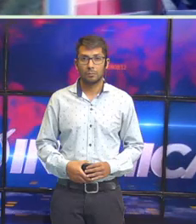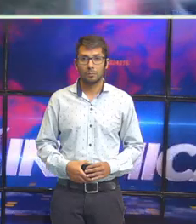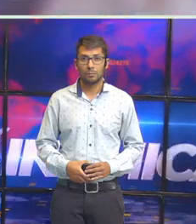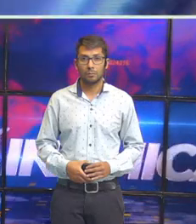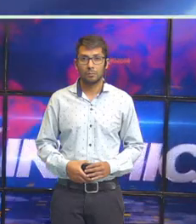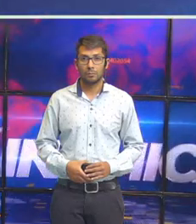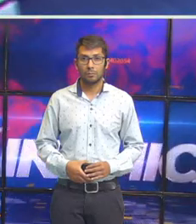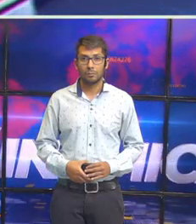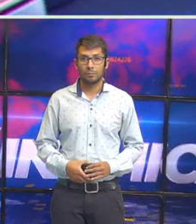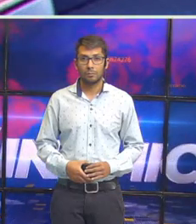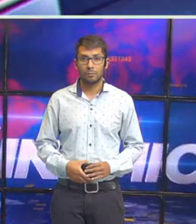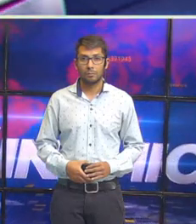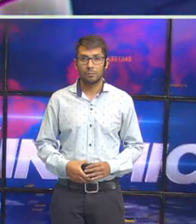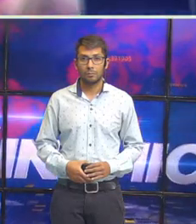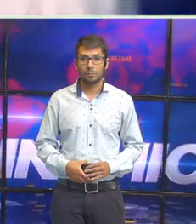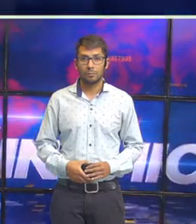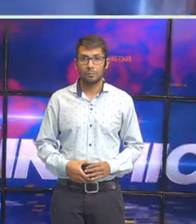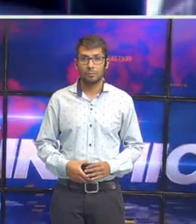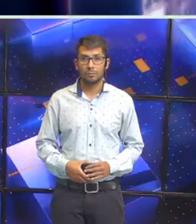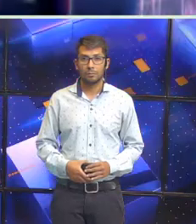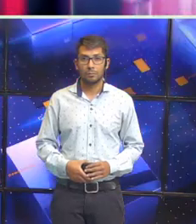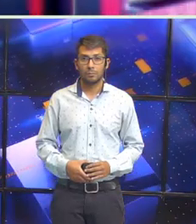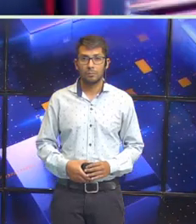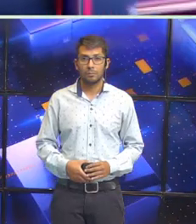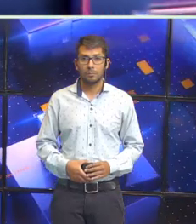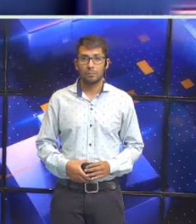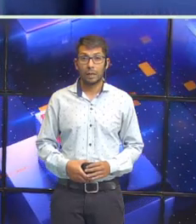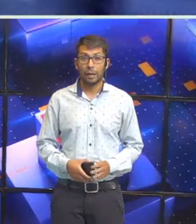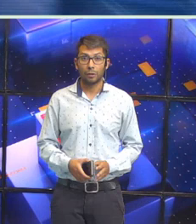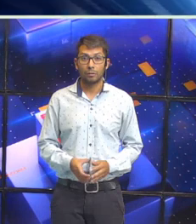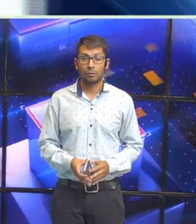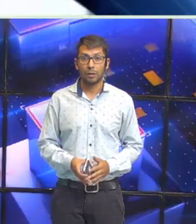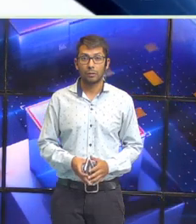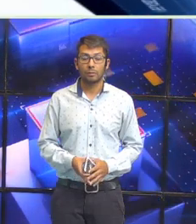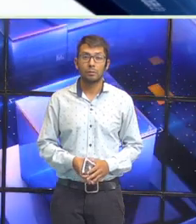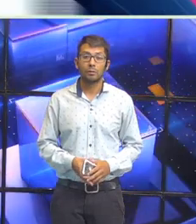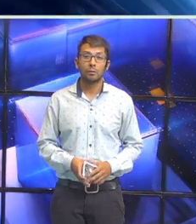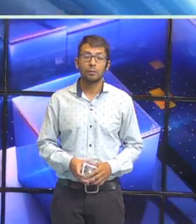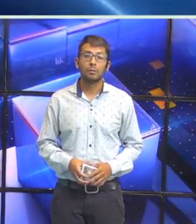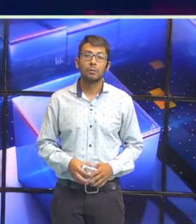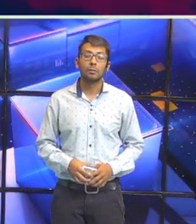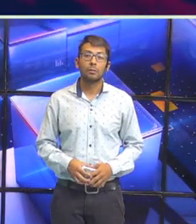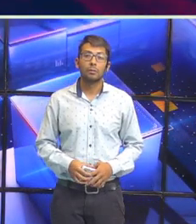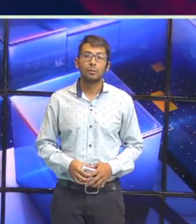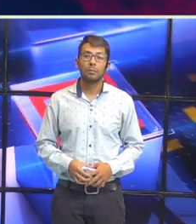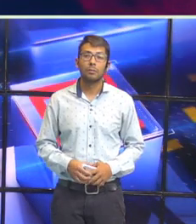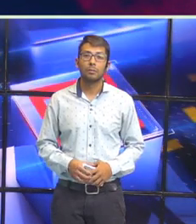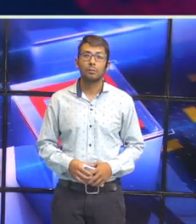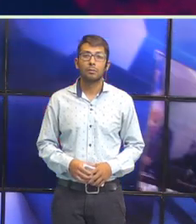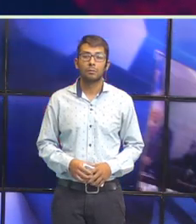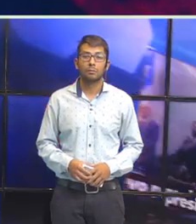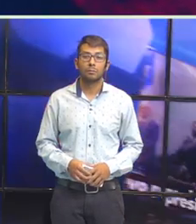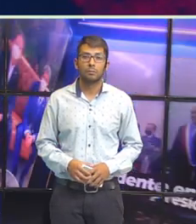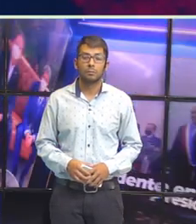este Lamentablemente están en la informalidad están en negro Claro claro y este y esta disposición